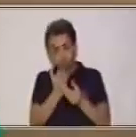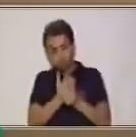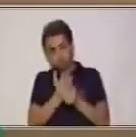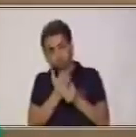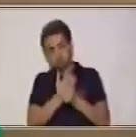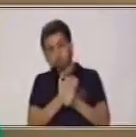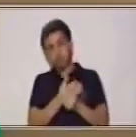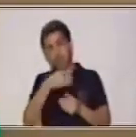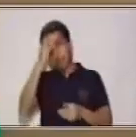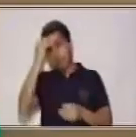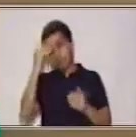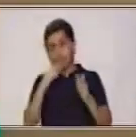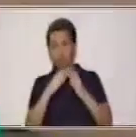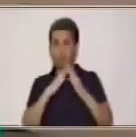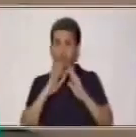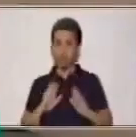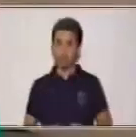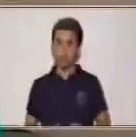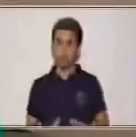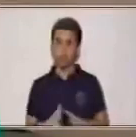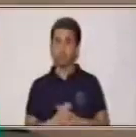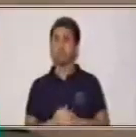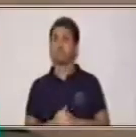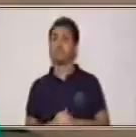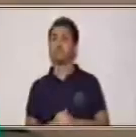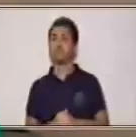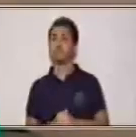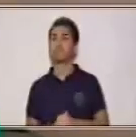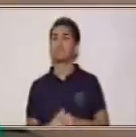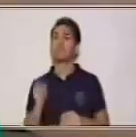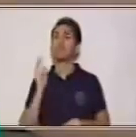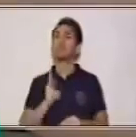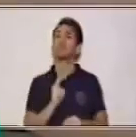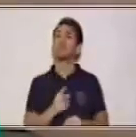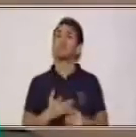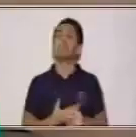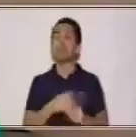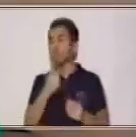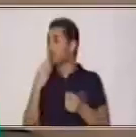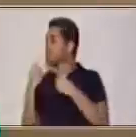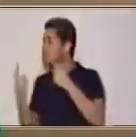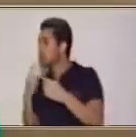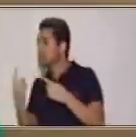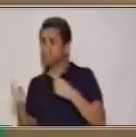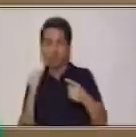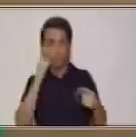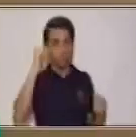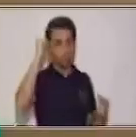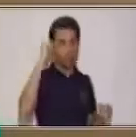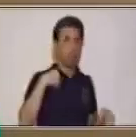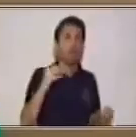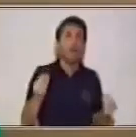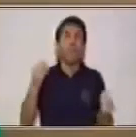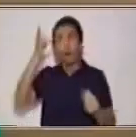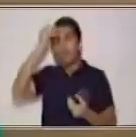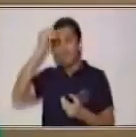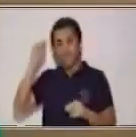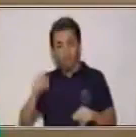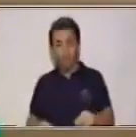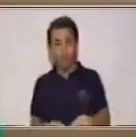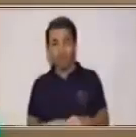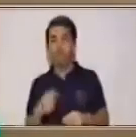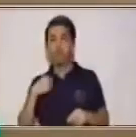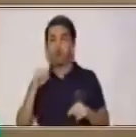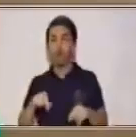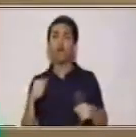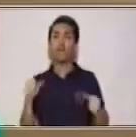de Aprendo en Casa. Siempre comenta con un adulto lo que hemos aprendido el día de hoy. Hoy hemos